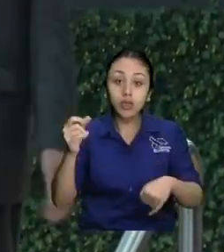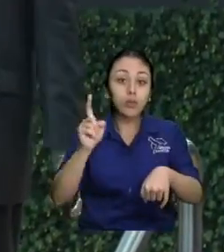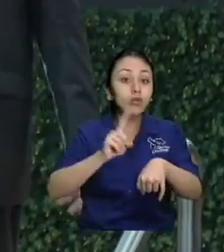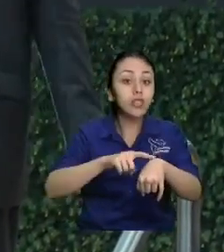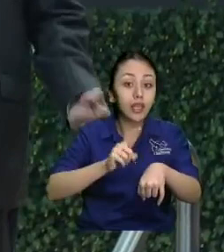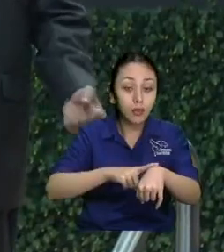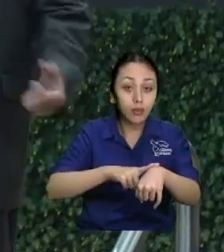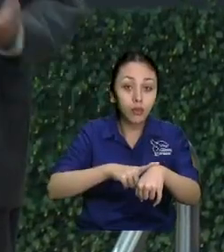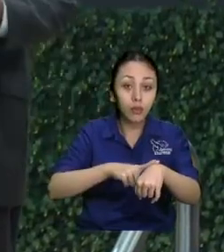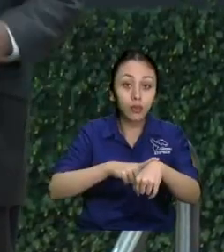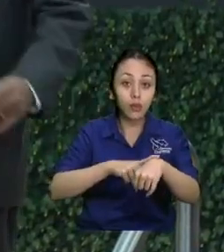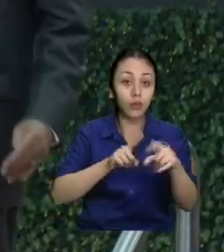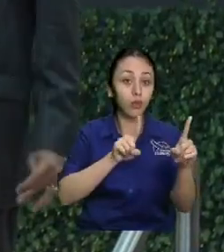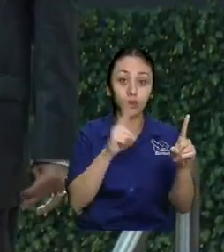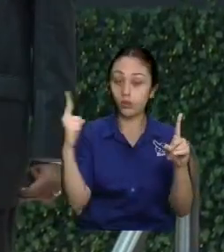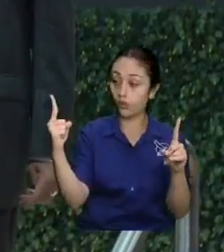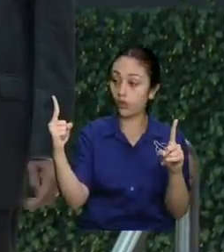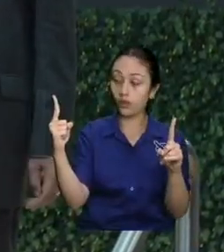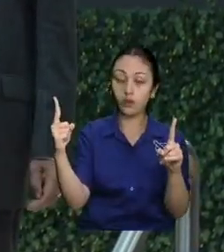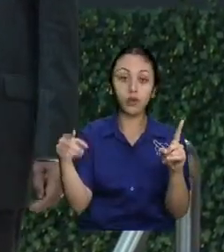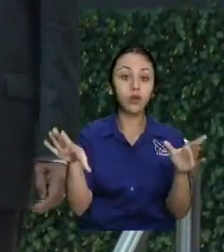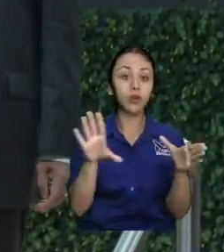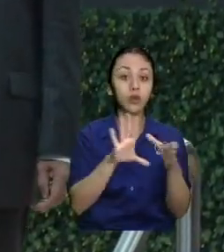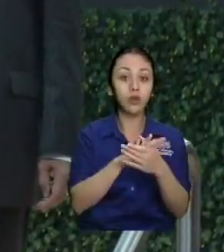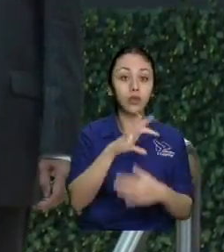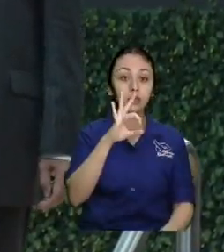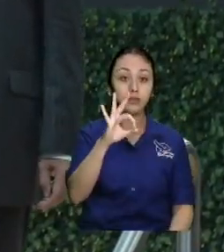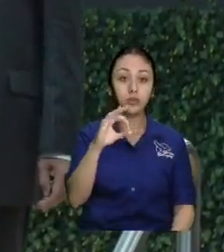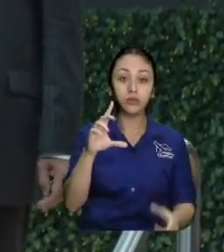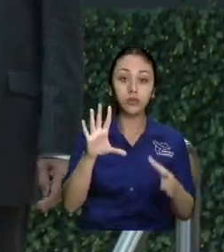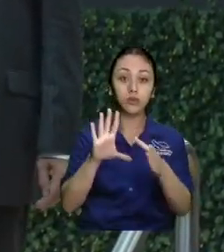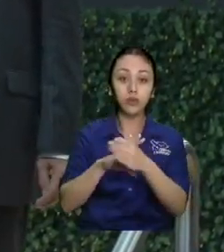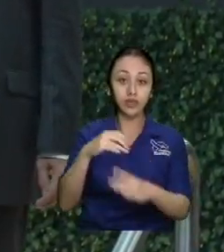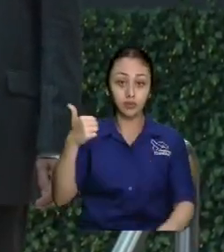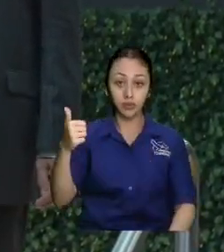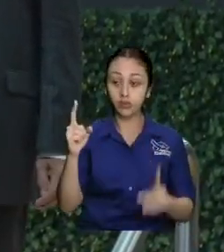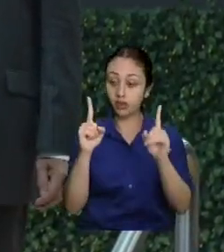contacto que tuvieron fue un gancho de izquierda que ella le metió.